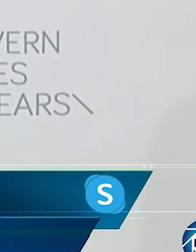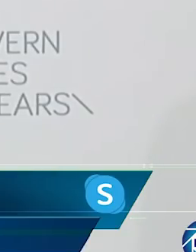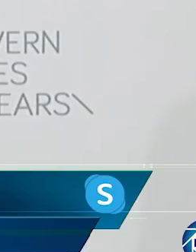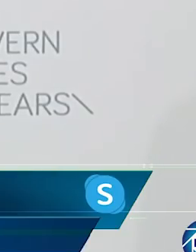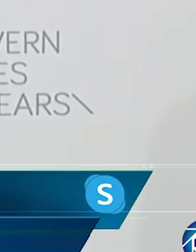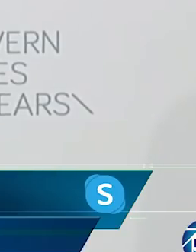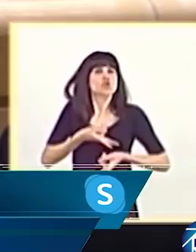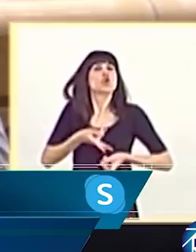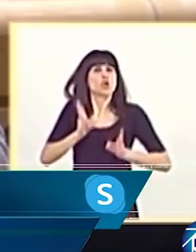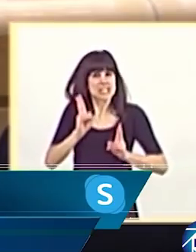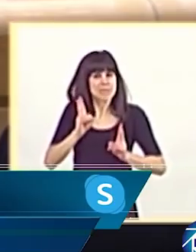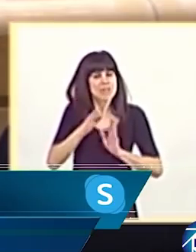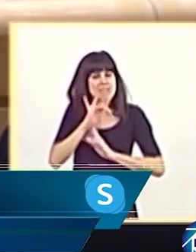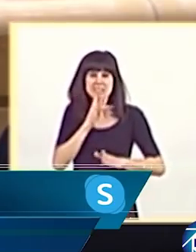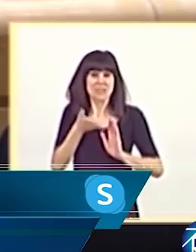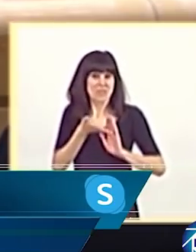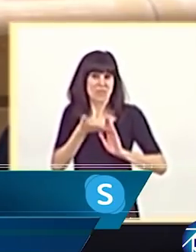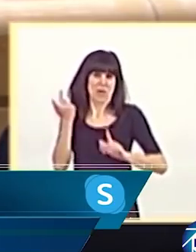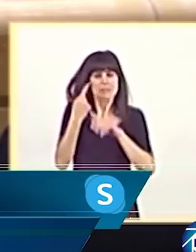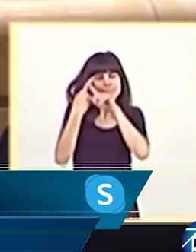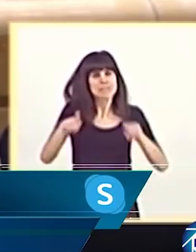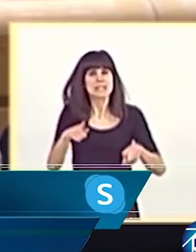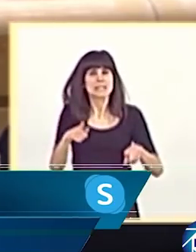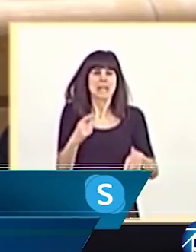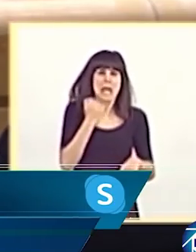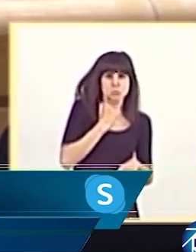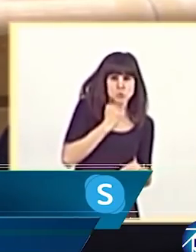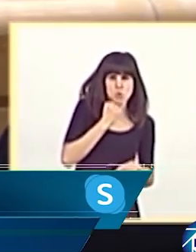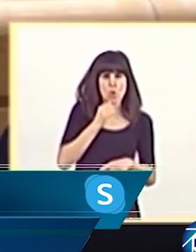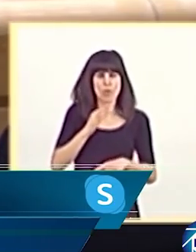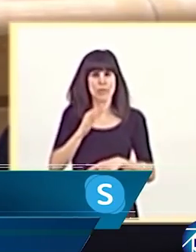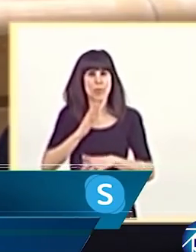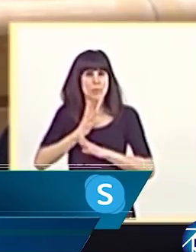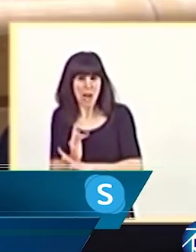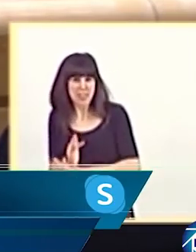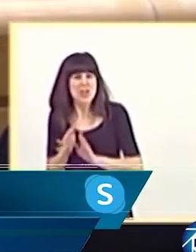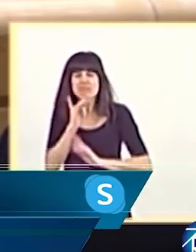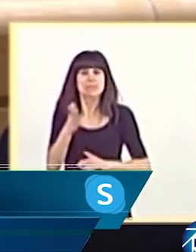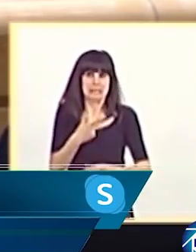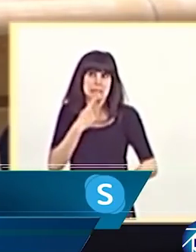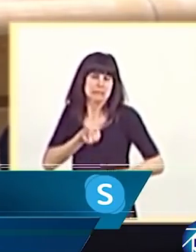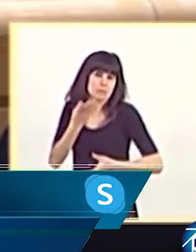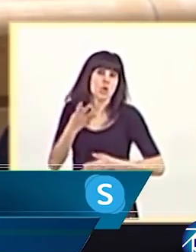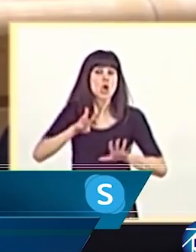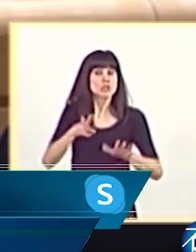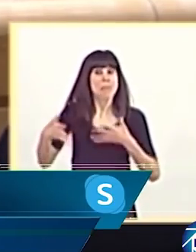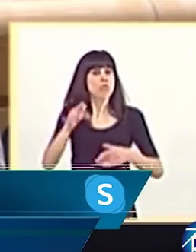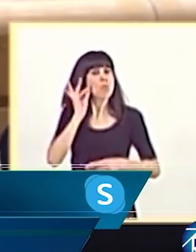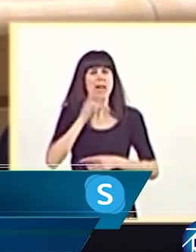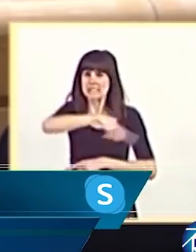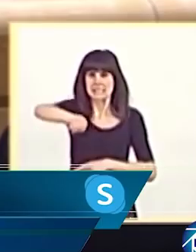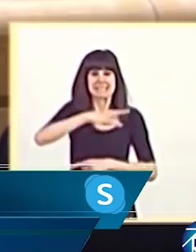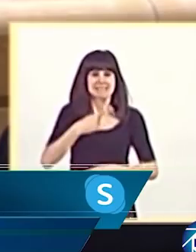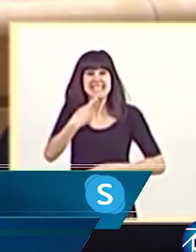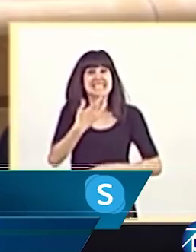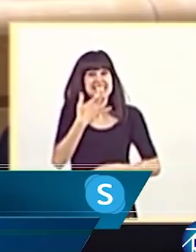estos que dependen de Pedro Sánchez. En el fondo, Putin sabe perfectamente y el comunismo sabe perfectamente que hay momentos en los cuales el decalaje,